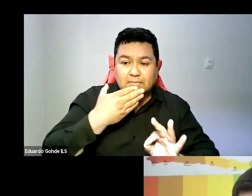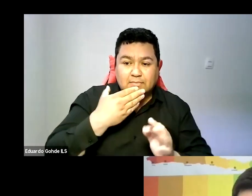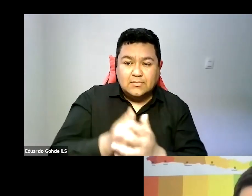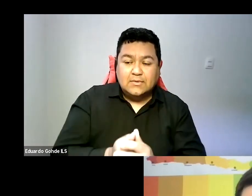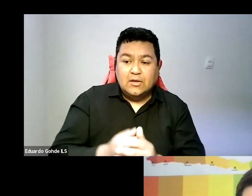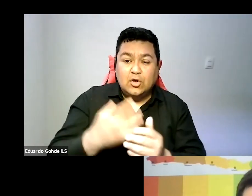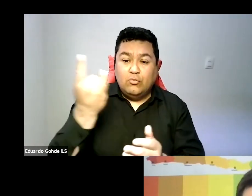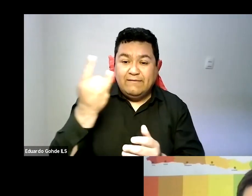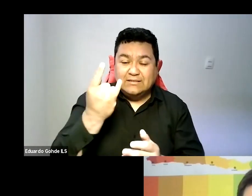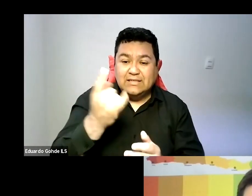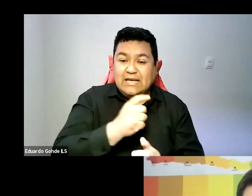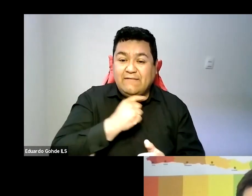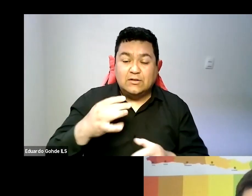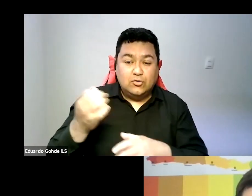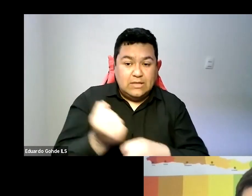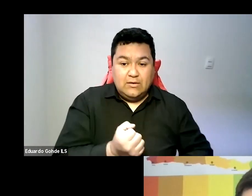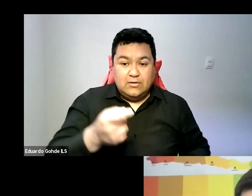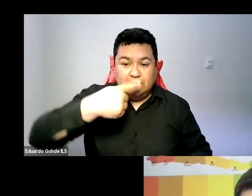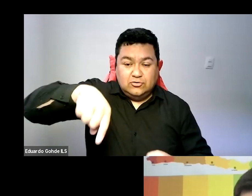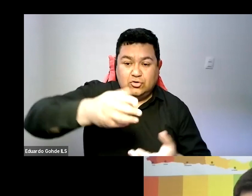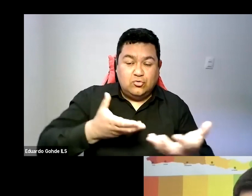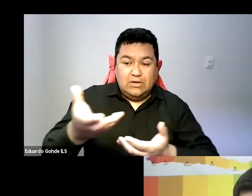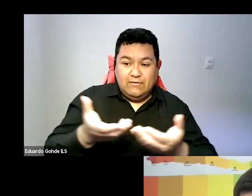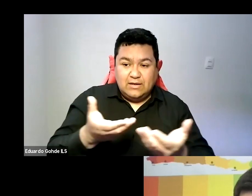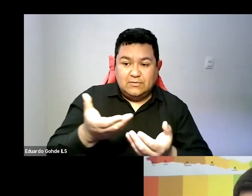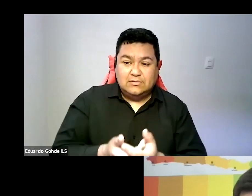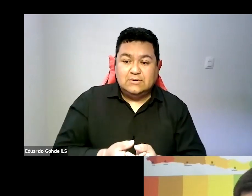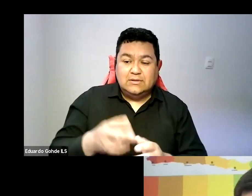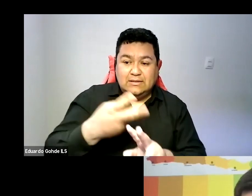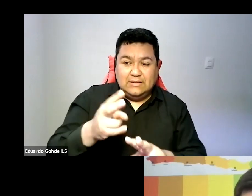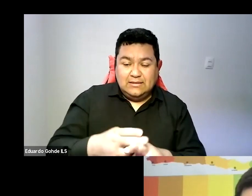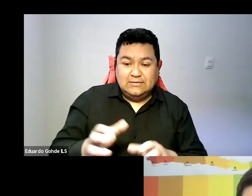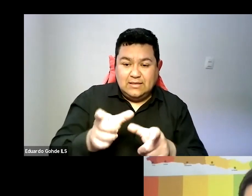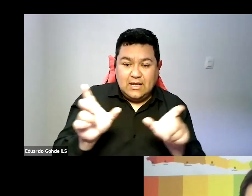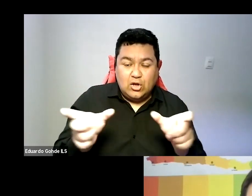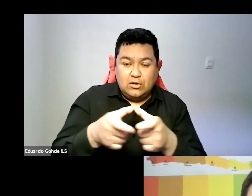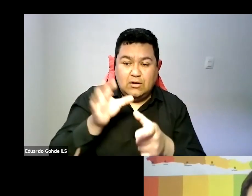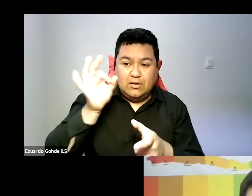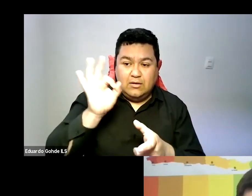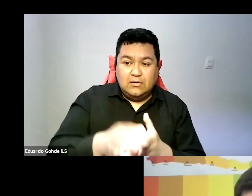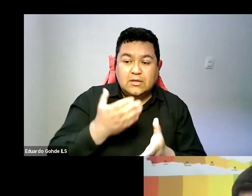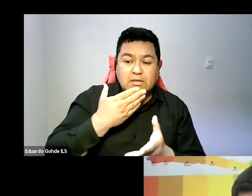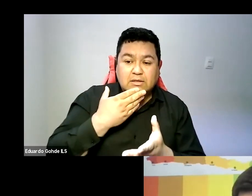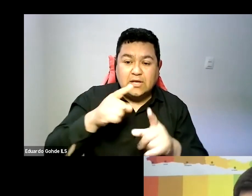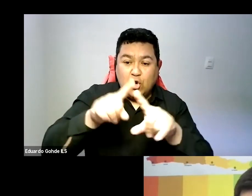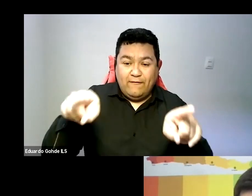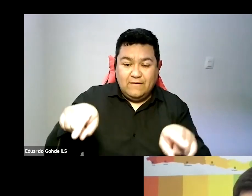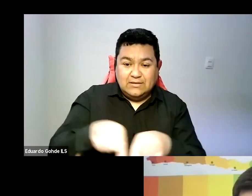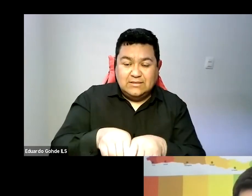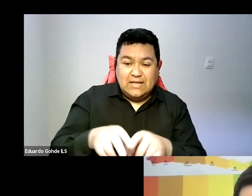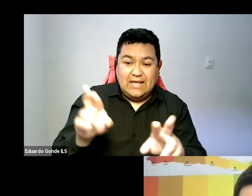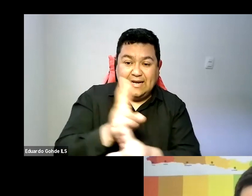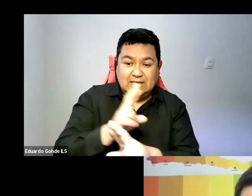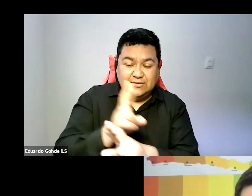la Universidad Alberto Hurtado, con quien colaboramos en conjunto para la realización de esta conferencia, también a la Oficina de Relaciones Internacionales